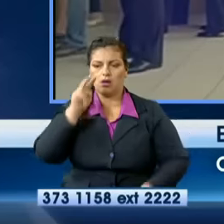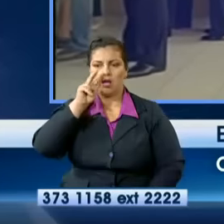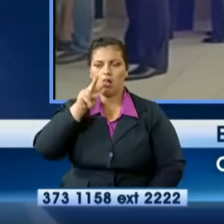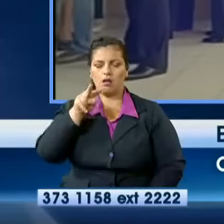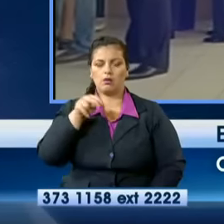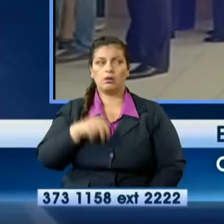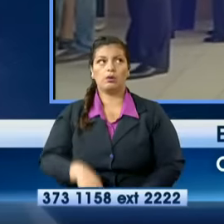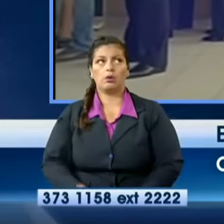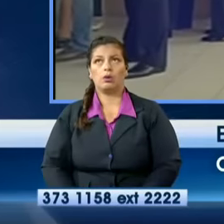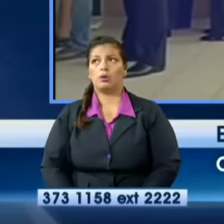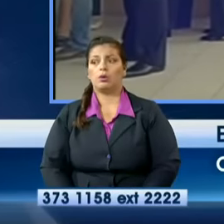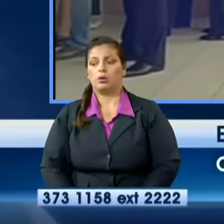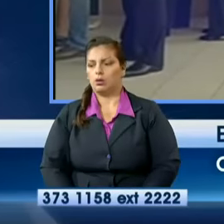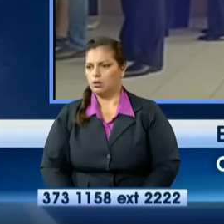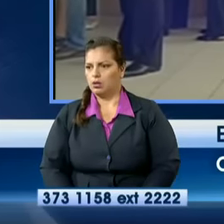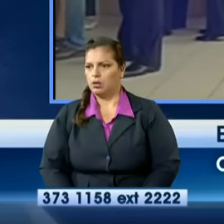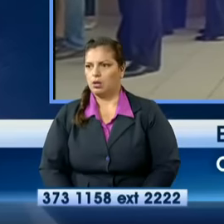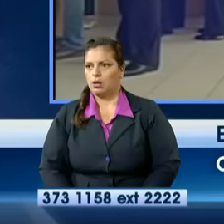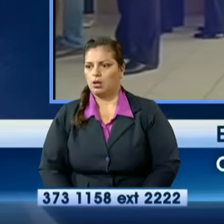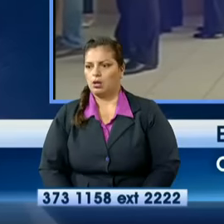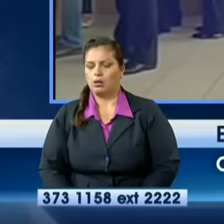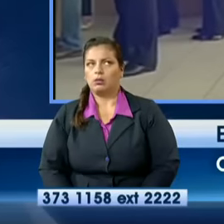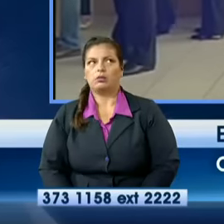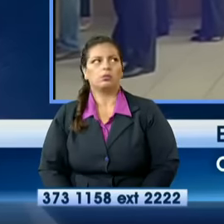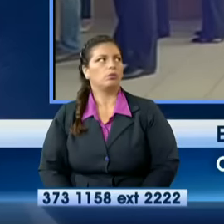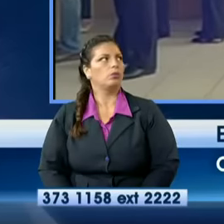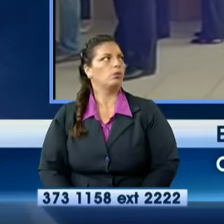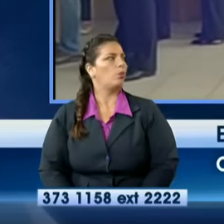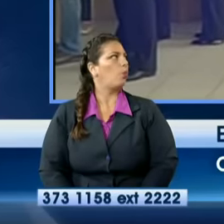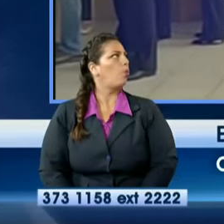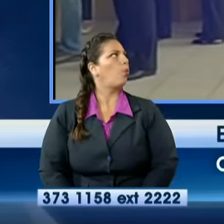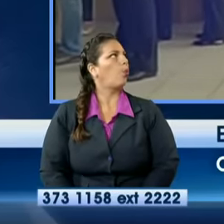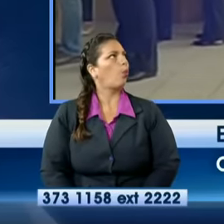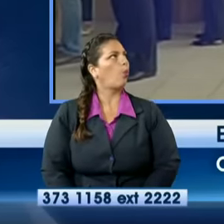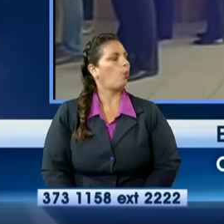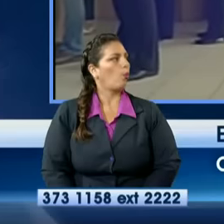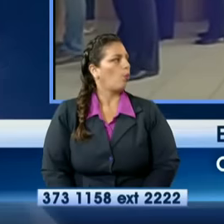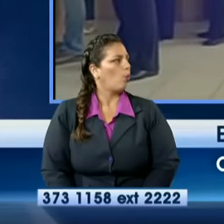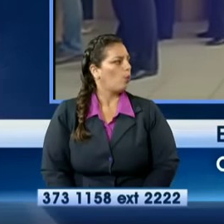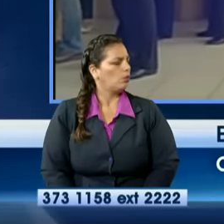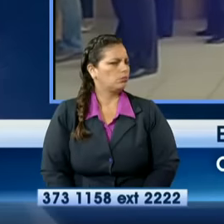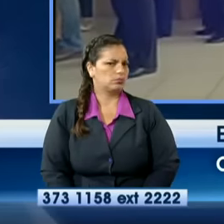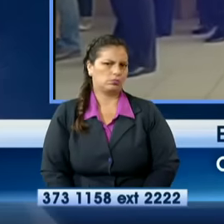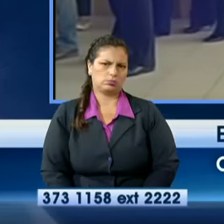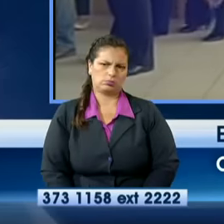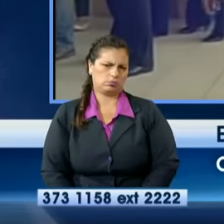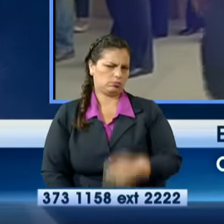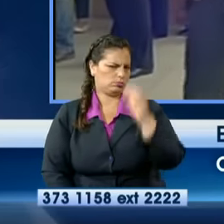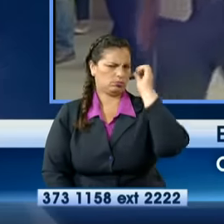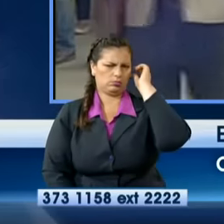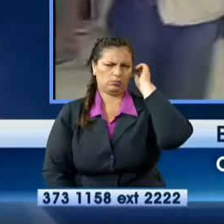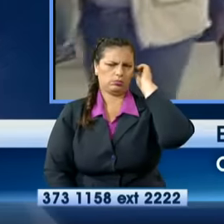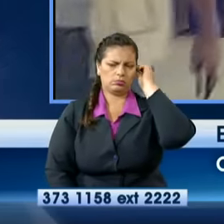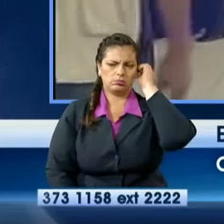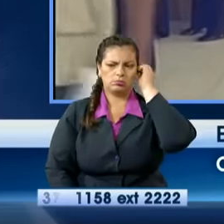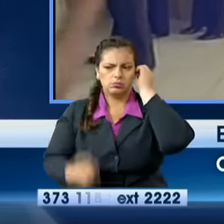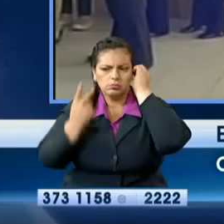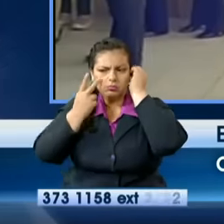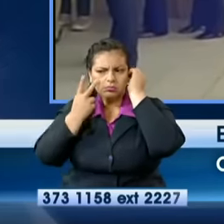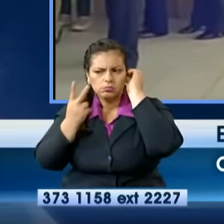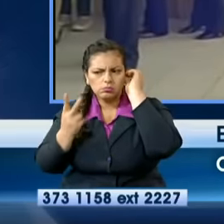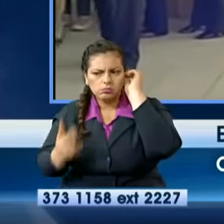miramos para el otro lado para no comprometer, según dicen, para no comprometerse. Pero mira que tú acabas de hacer una pregunta que está,